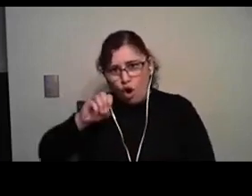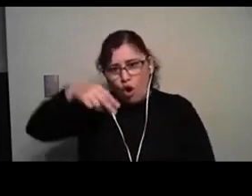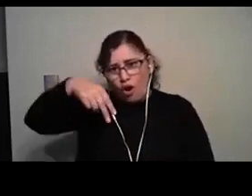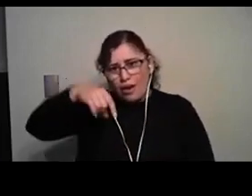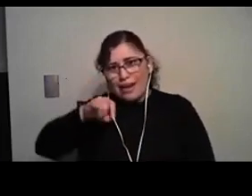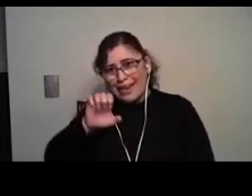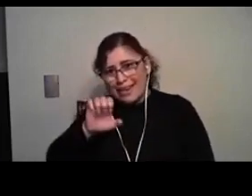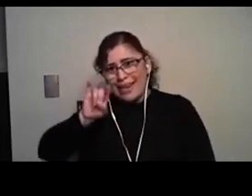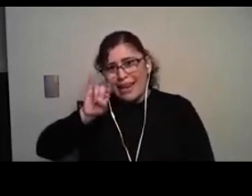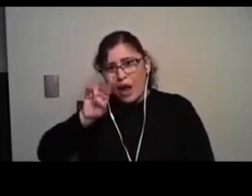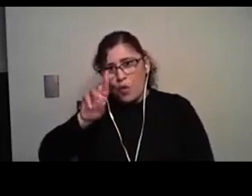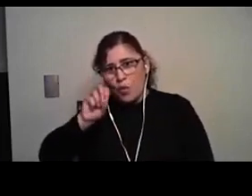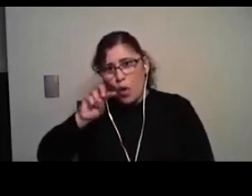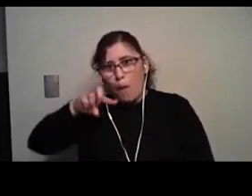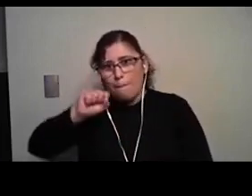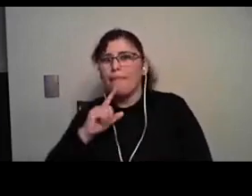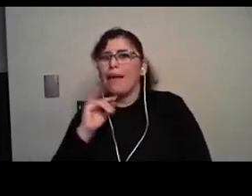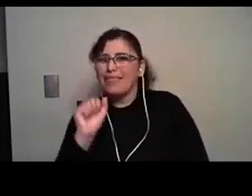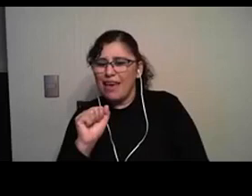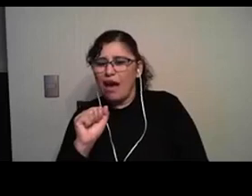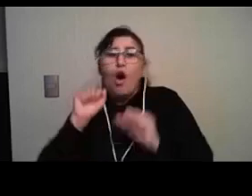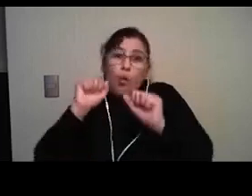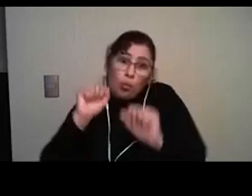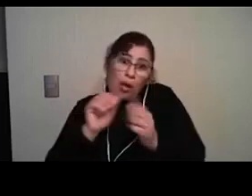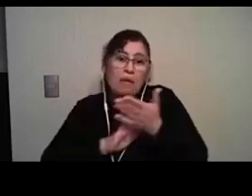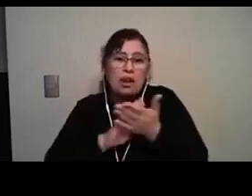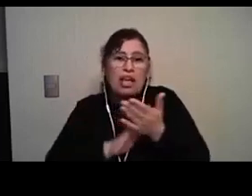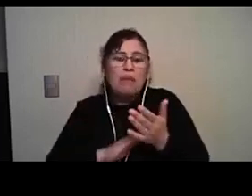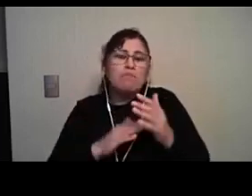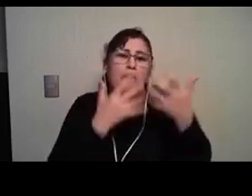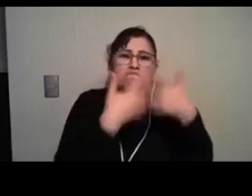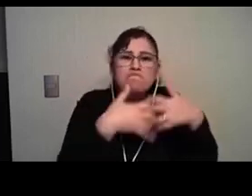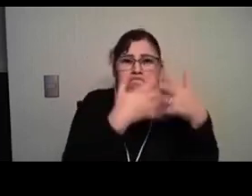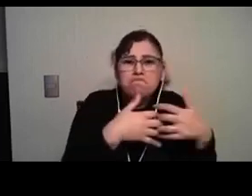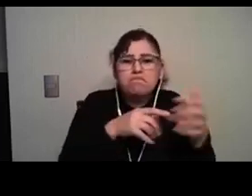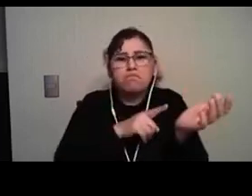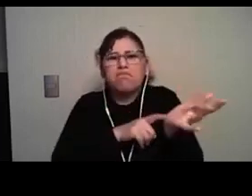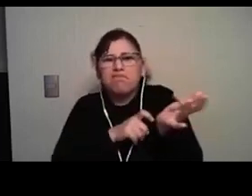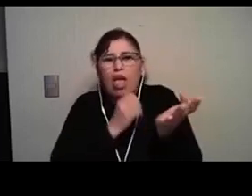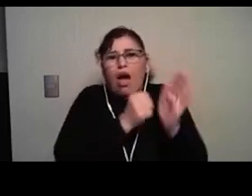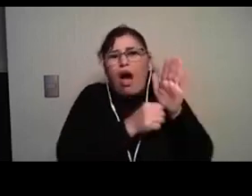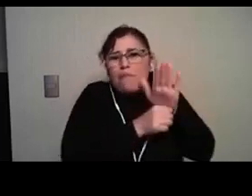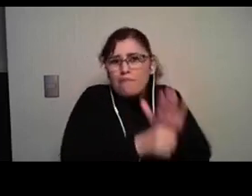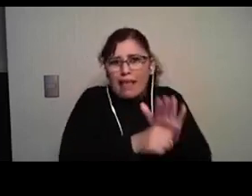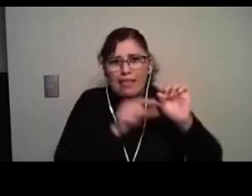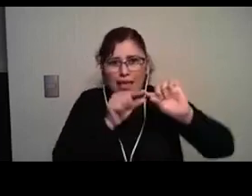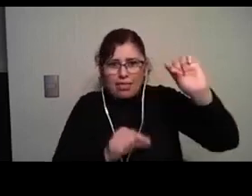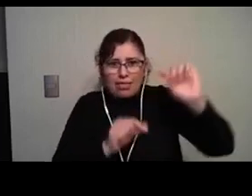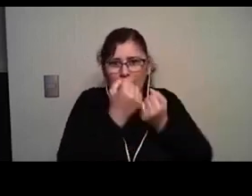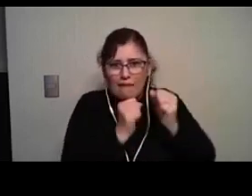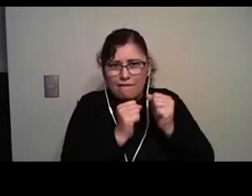¿Ya? Que puede ser de origen traumático, mecánico, por una compresión mecánica, ya, pero sí.